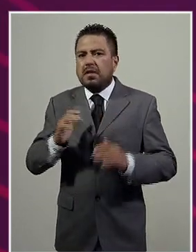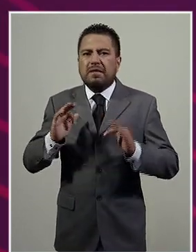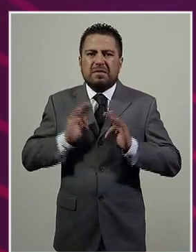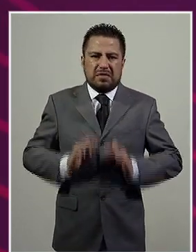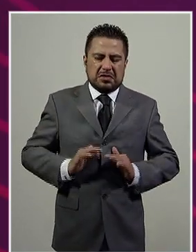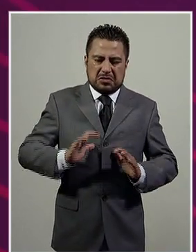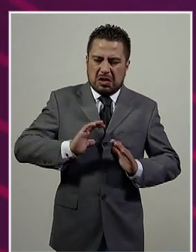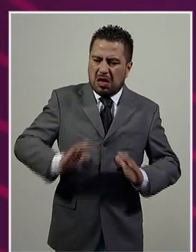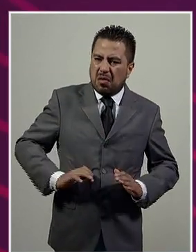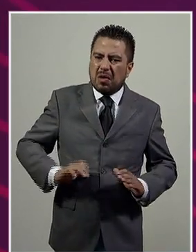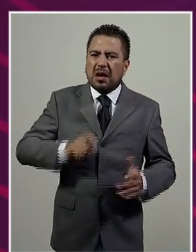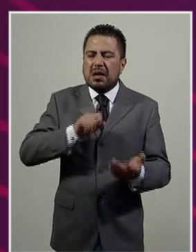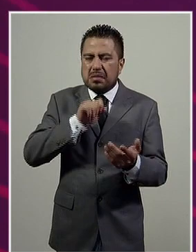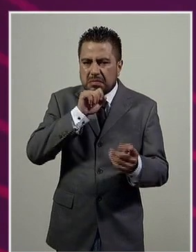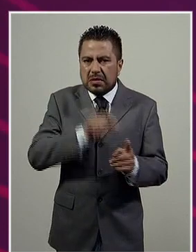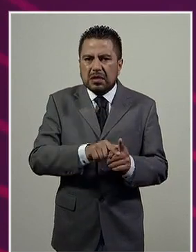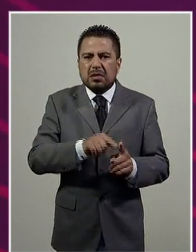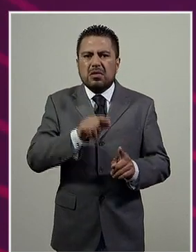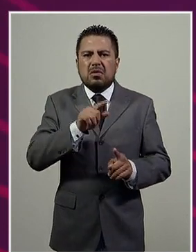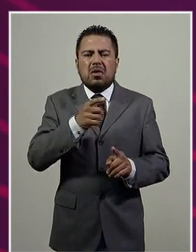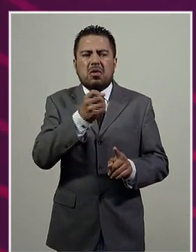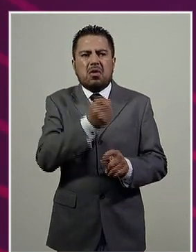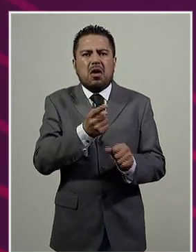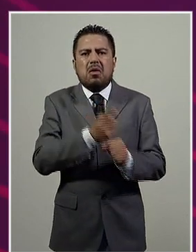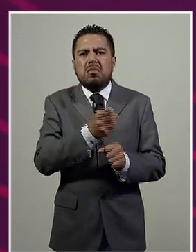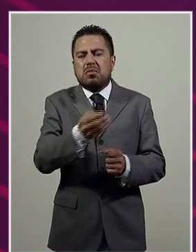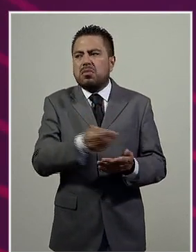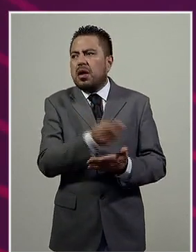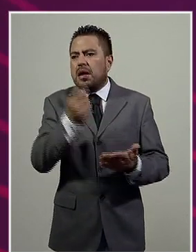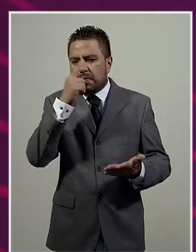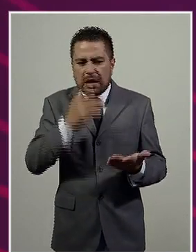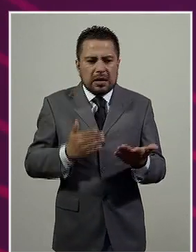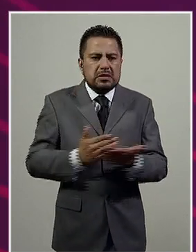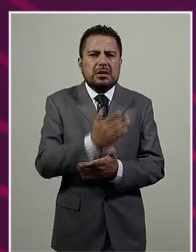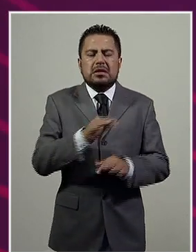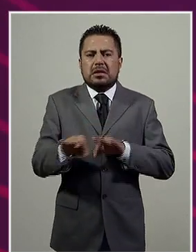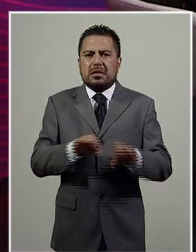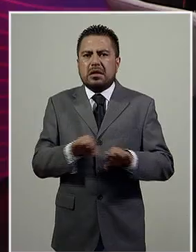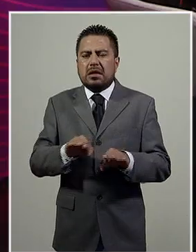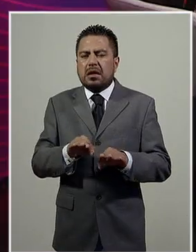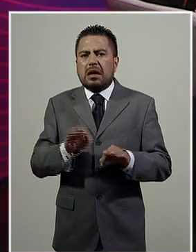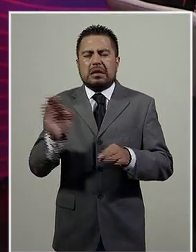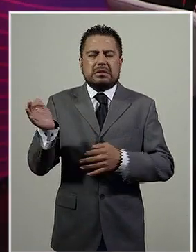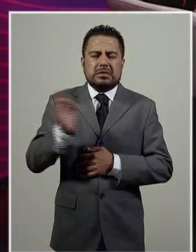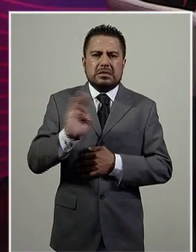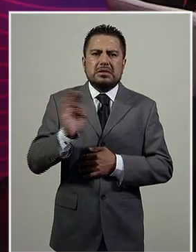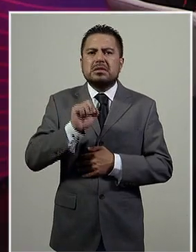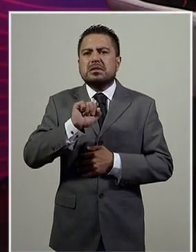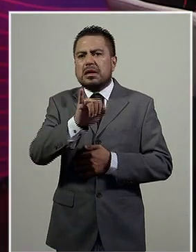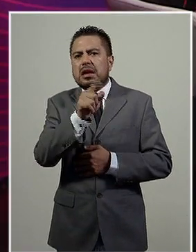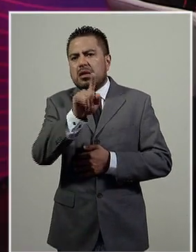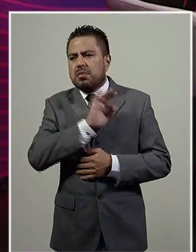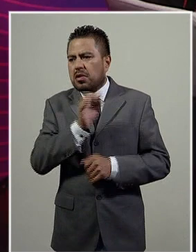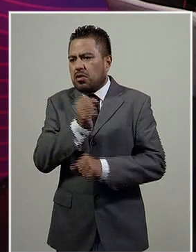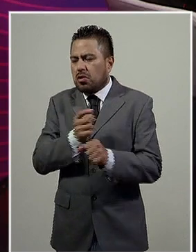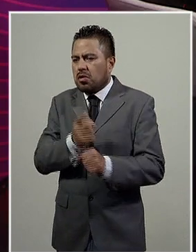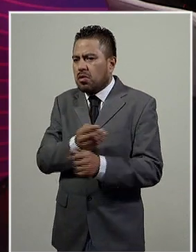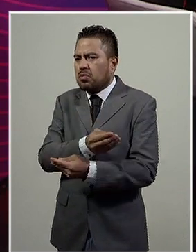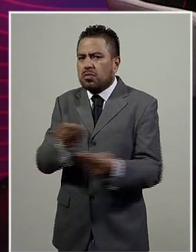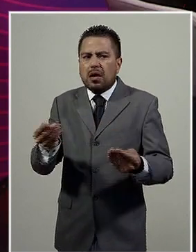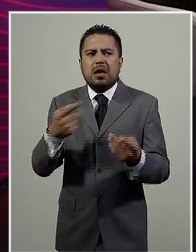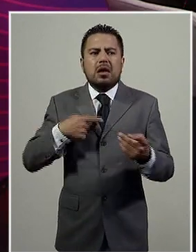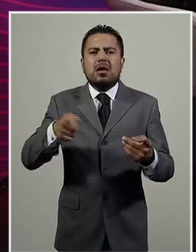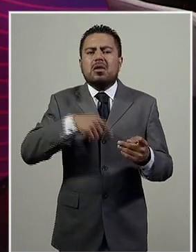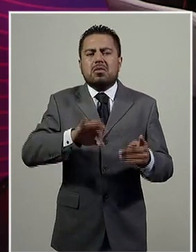Y dada esa apariencia física, ni siquiera le das la oportunidad de tener acceso a un trabajo, ¿no? Pero a lo mejor si le hubieses dado la oportunidad, ese individuo